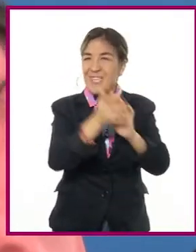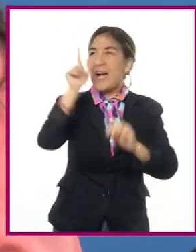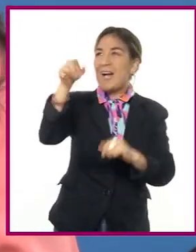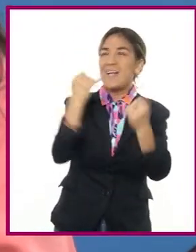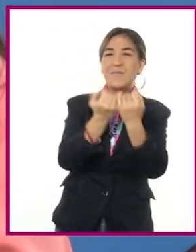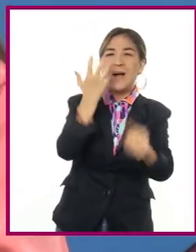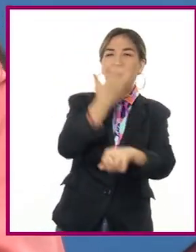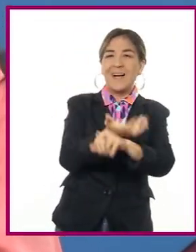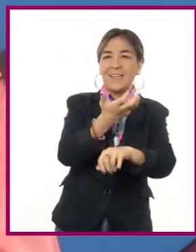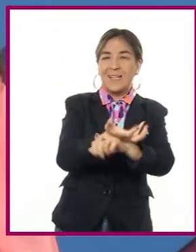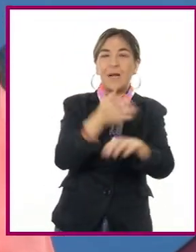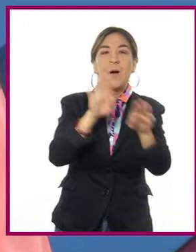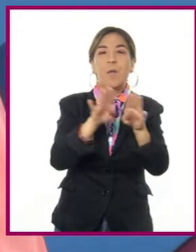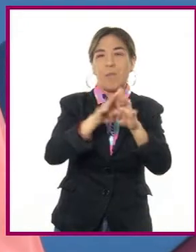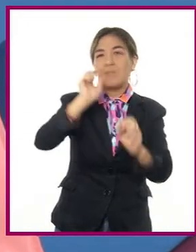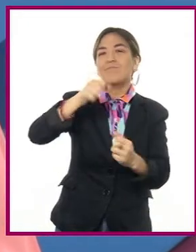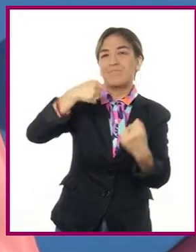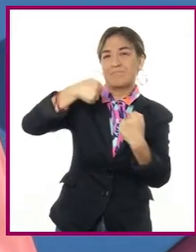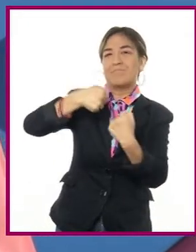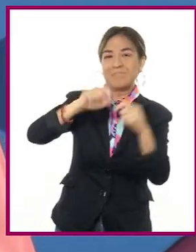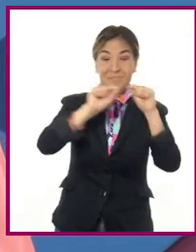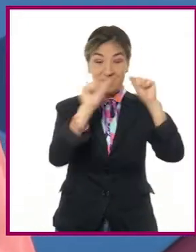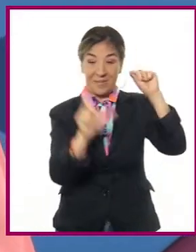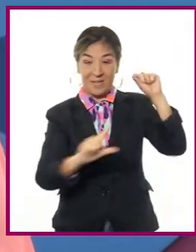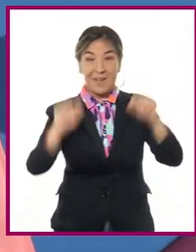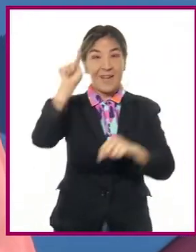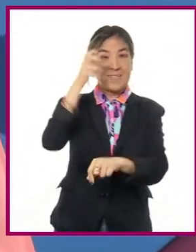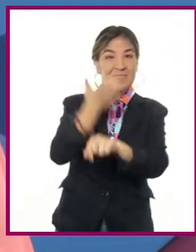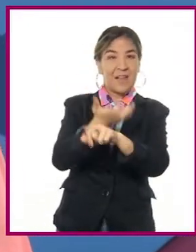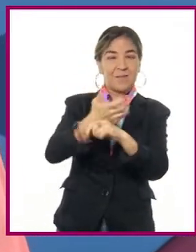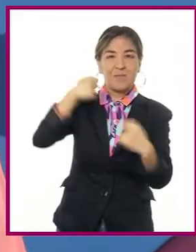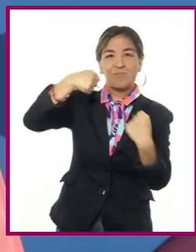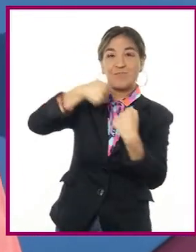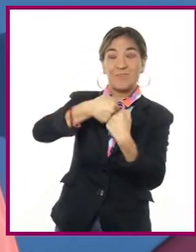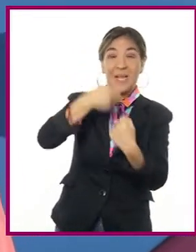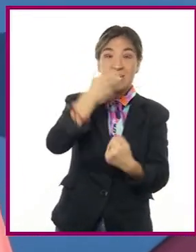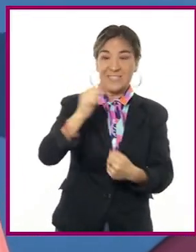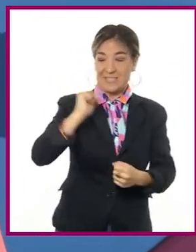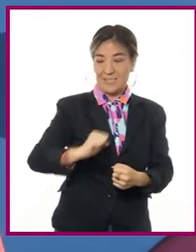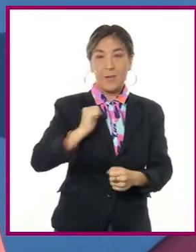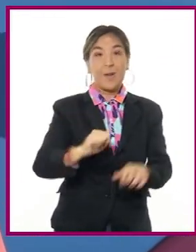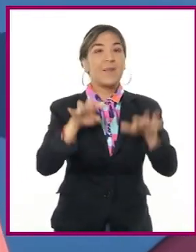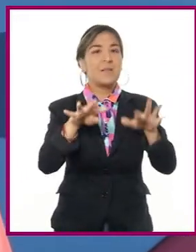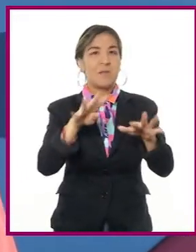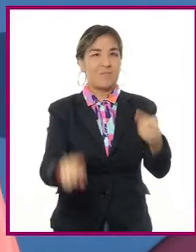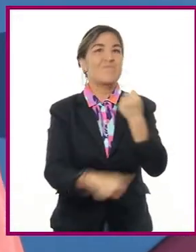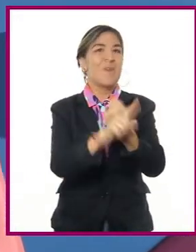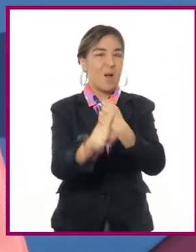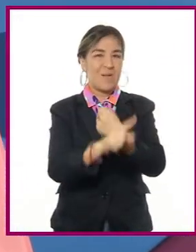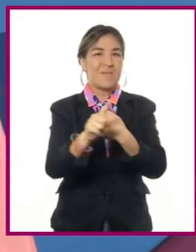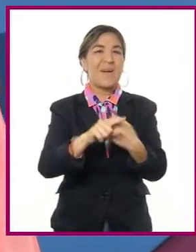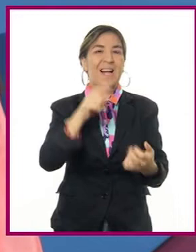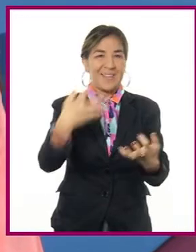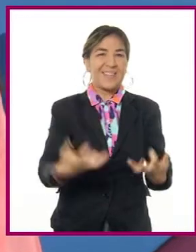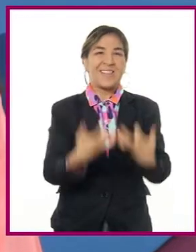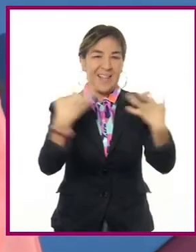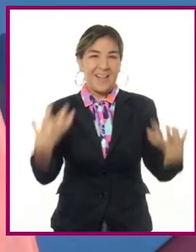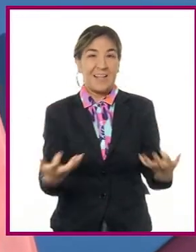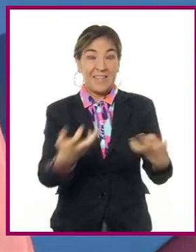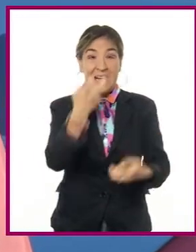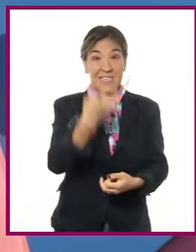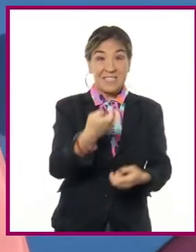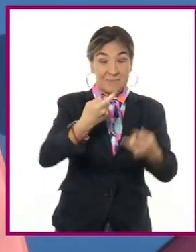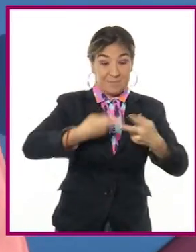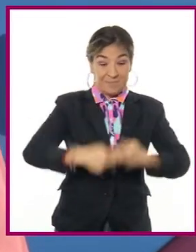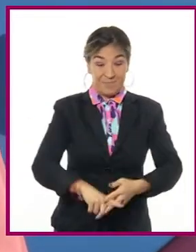países comparten frontera y durante el siglo XIX tuvieron conflictos por el territorio. Con el inicio del siglo XX